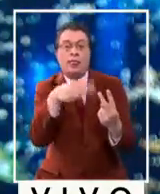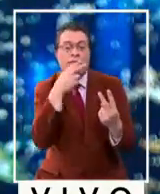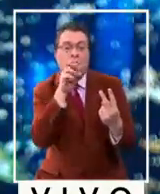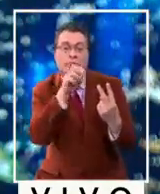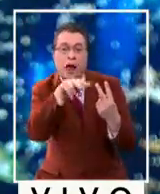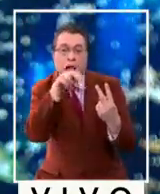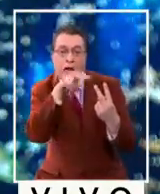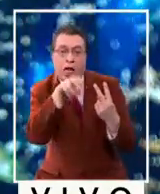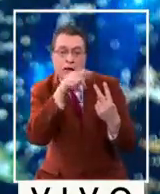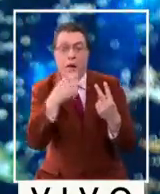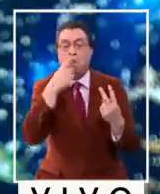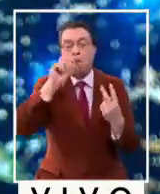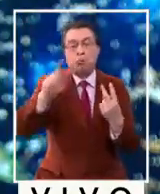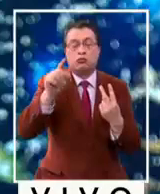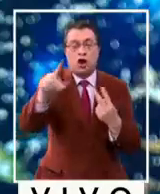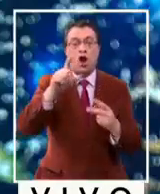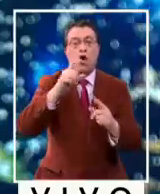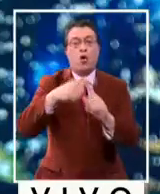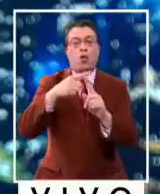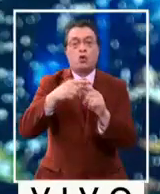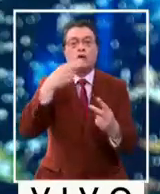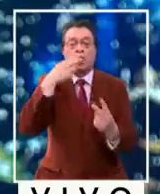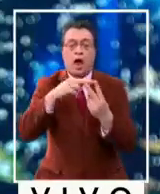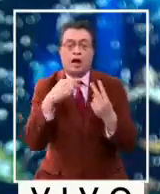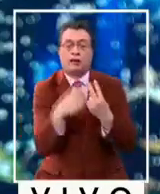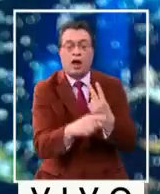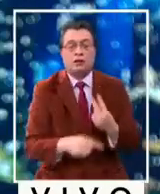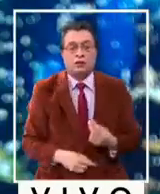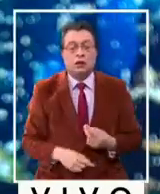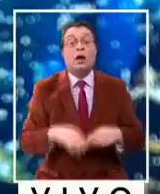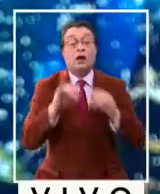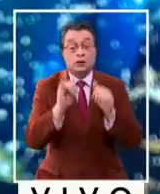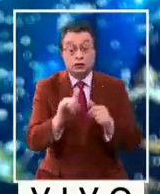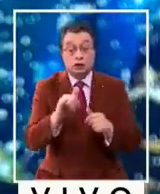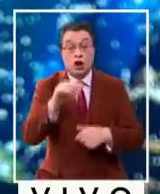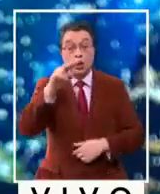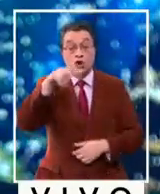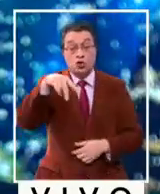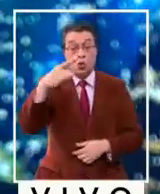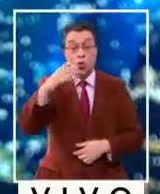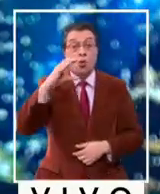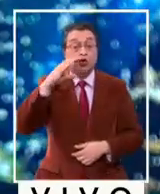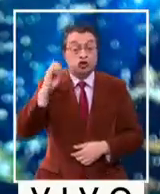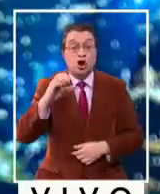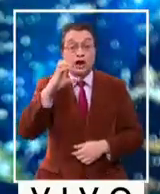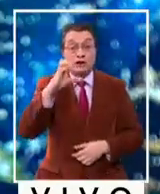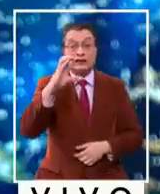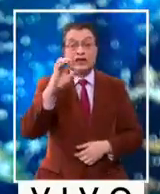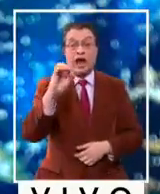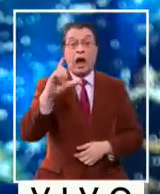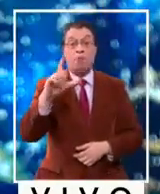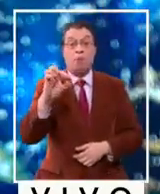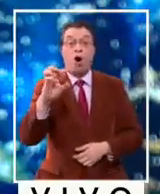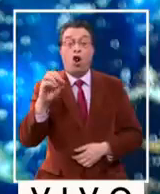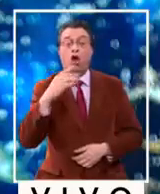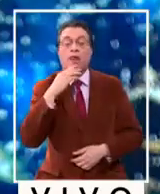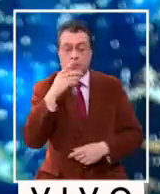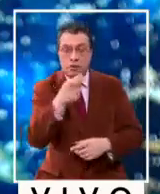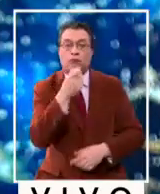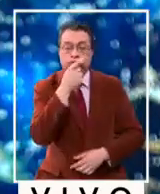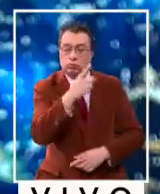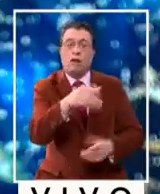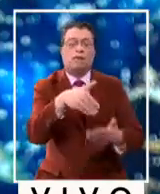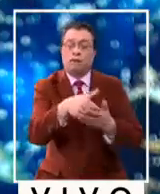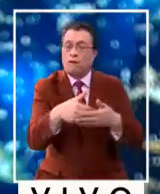Cruz en una de sus cartas. Tampoco sería entendible que el nuncio Ivo Scapolo siguiera, por las acusaciones en su contra y